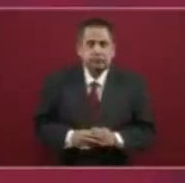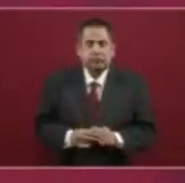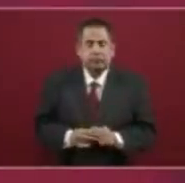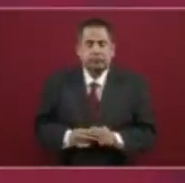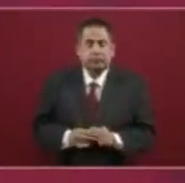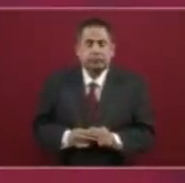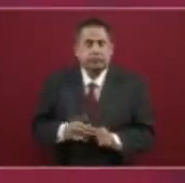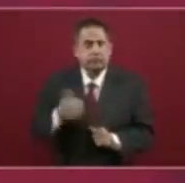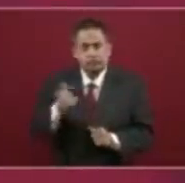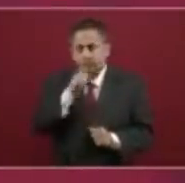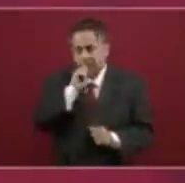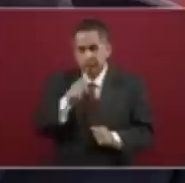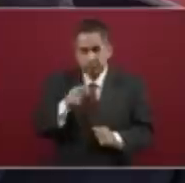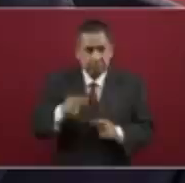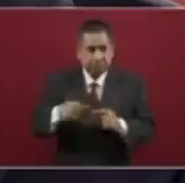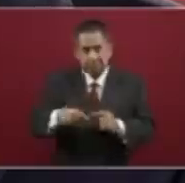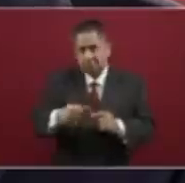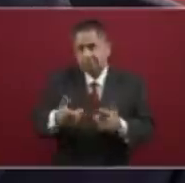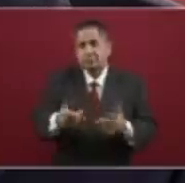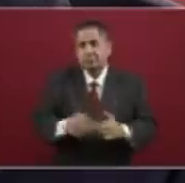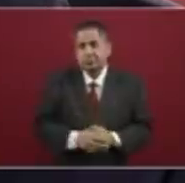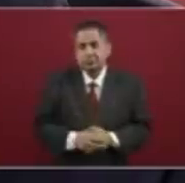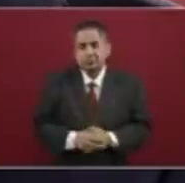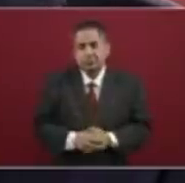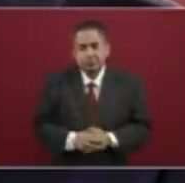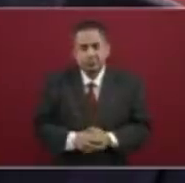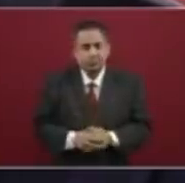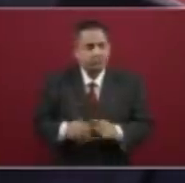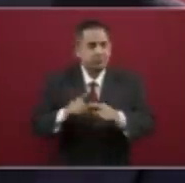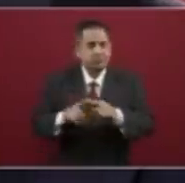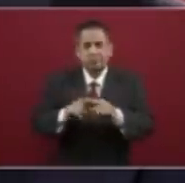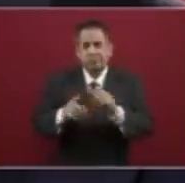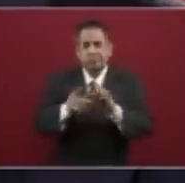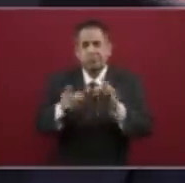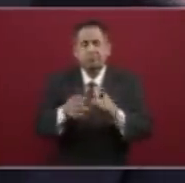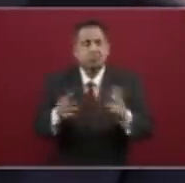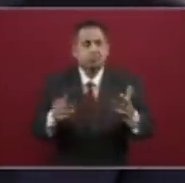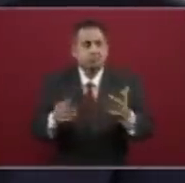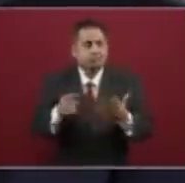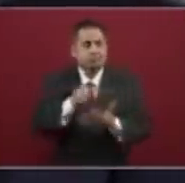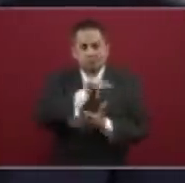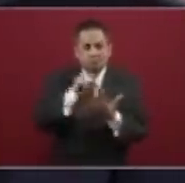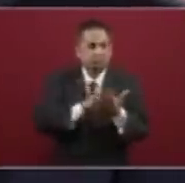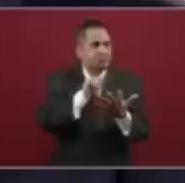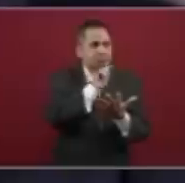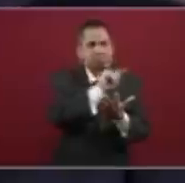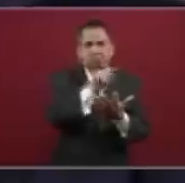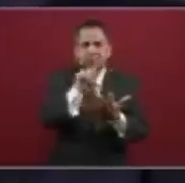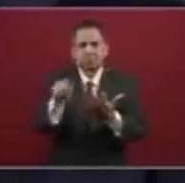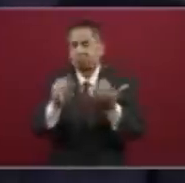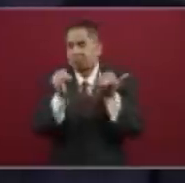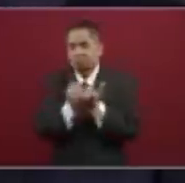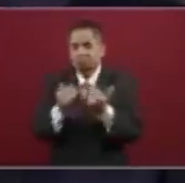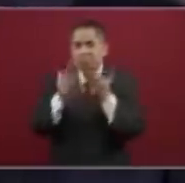Y así en muchas partes del país.